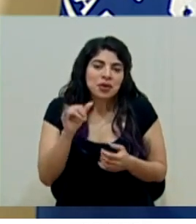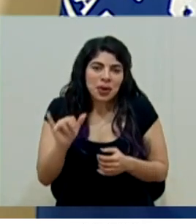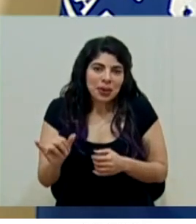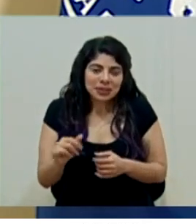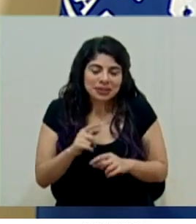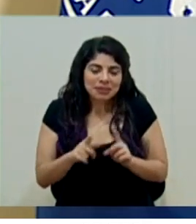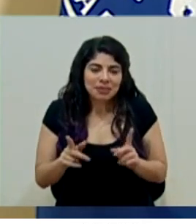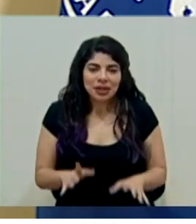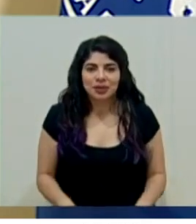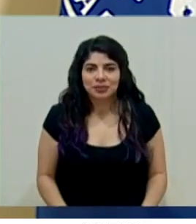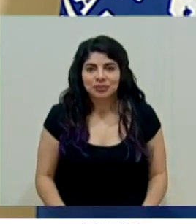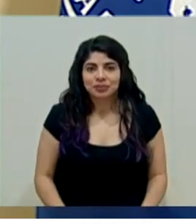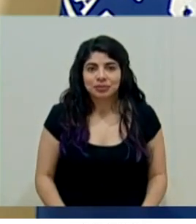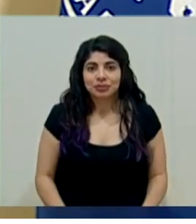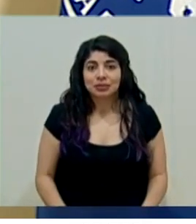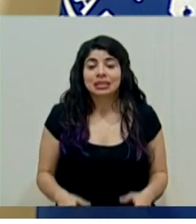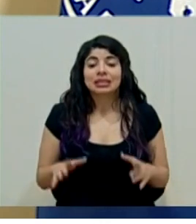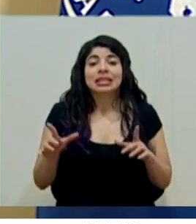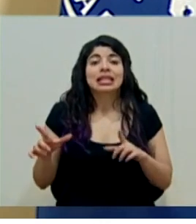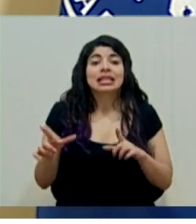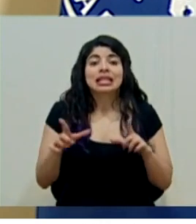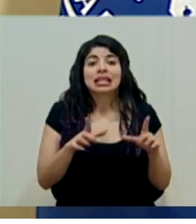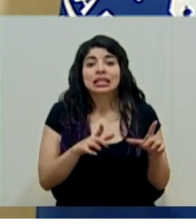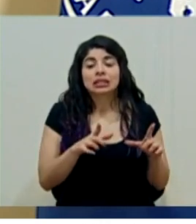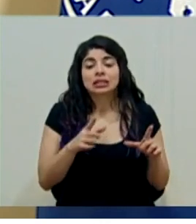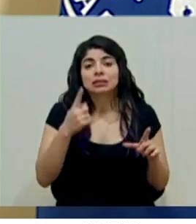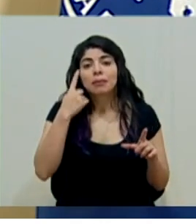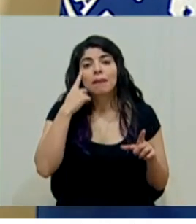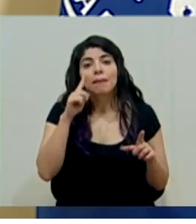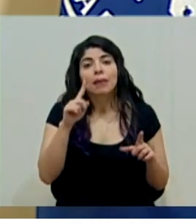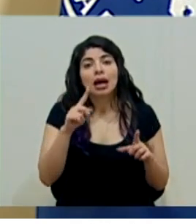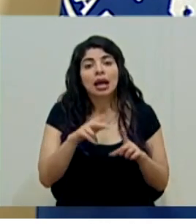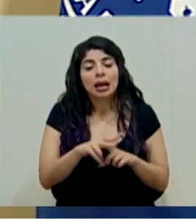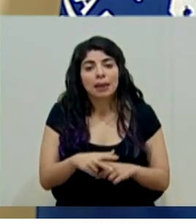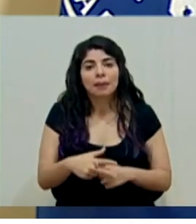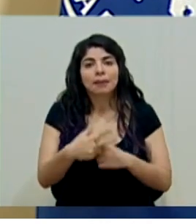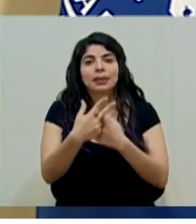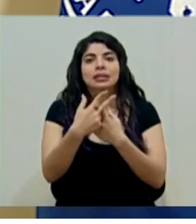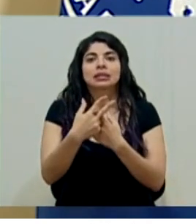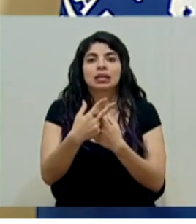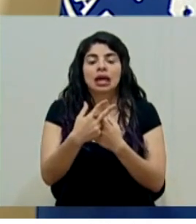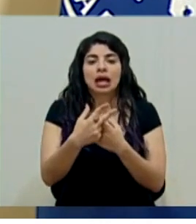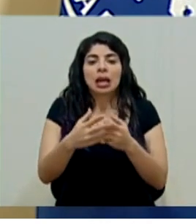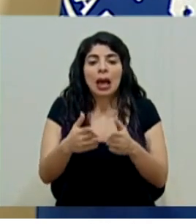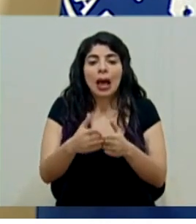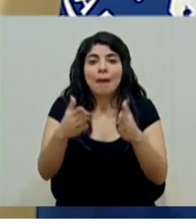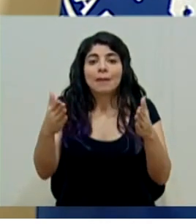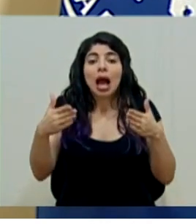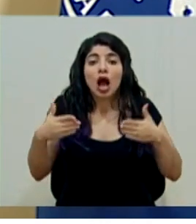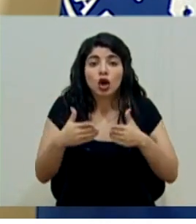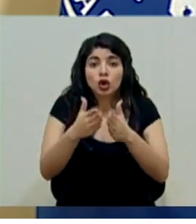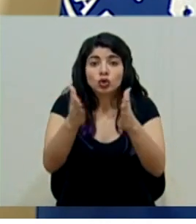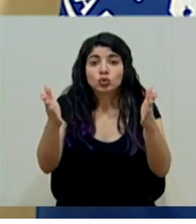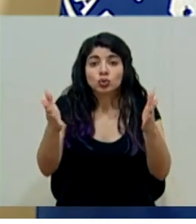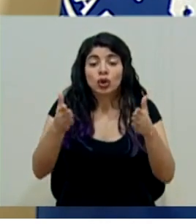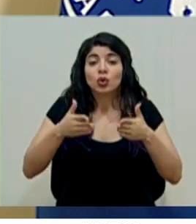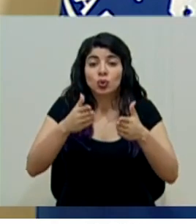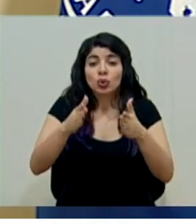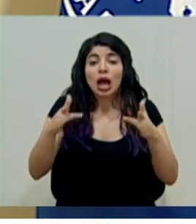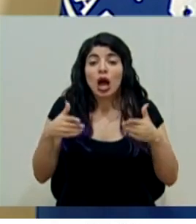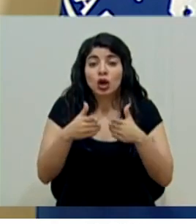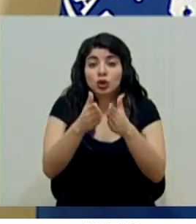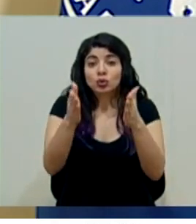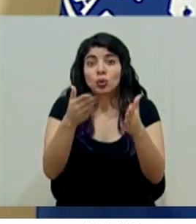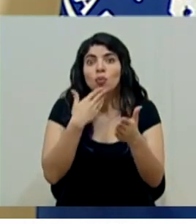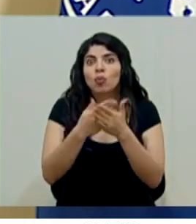pero estamos listos para dar inicio a la ampliación de la Angostura, de la ruta de la Angostura, que es